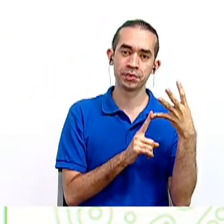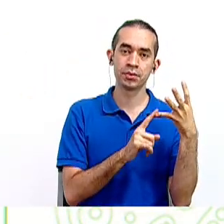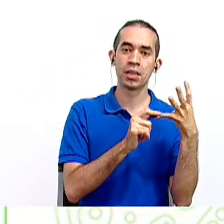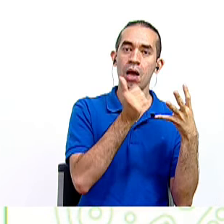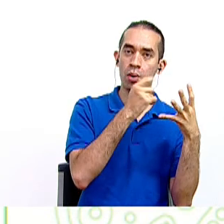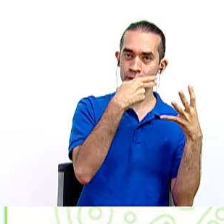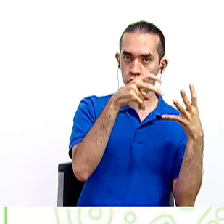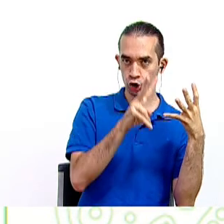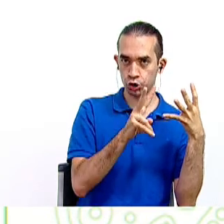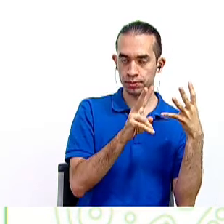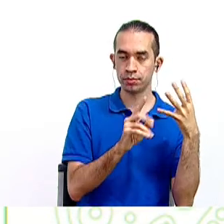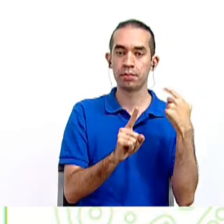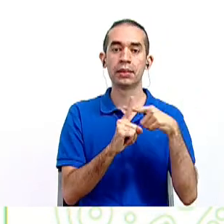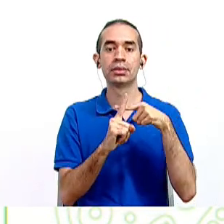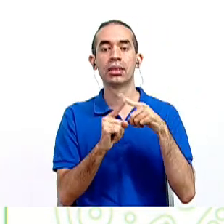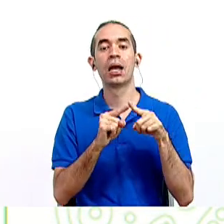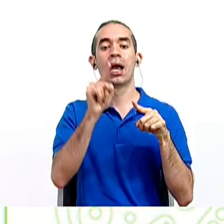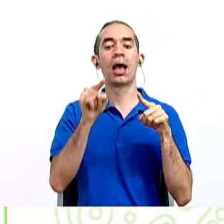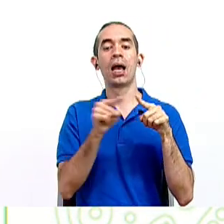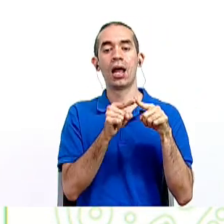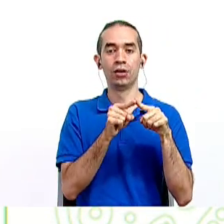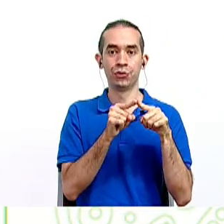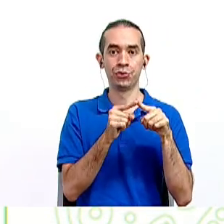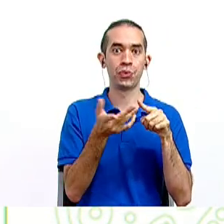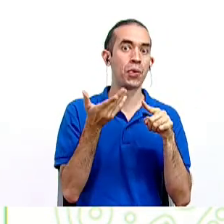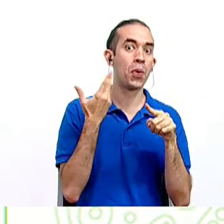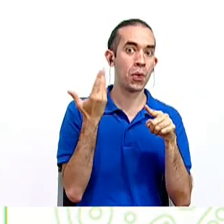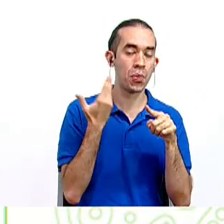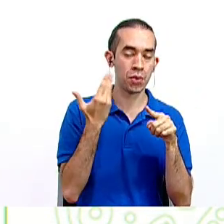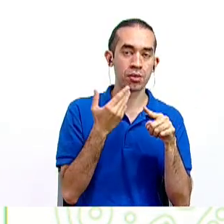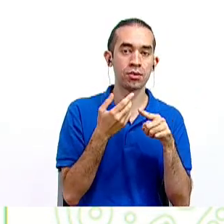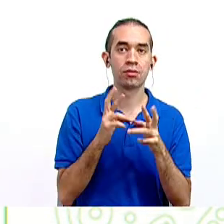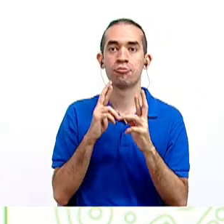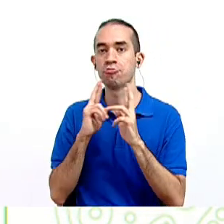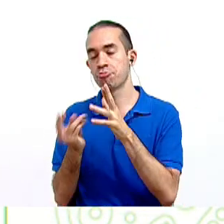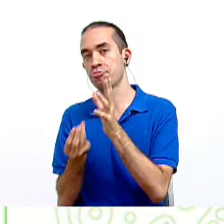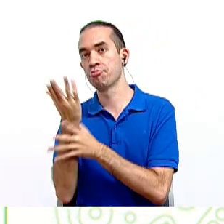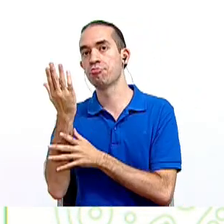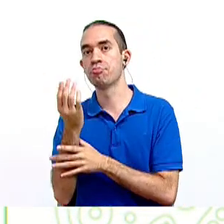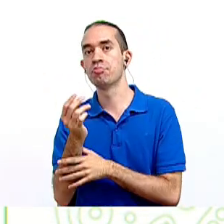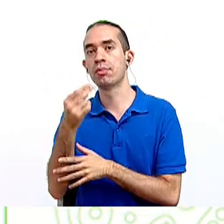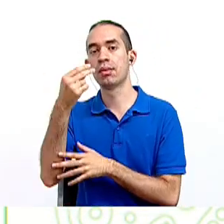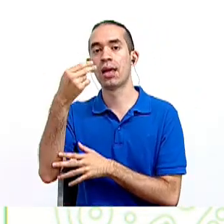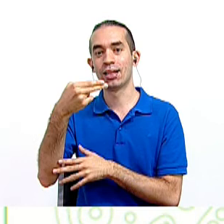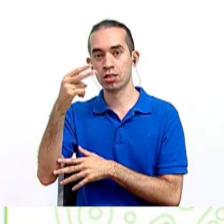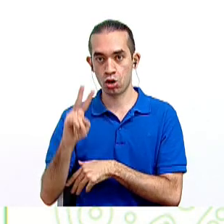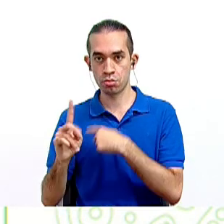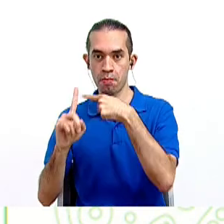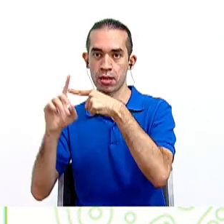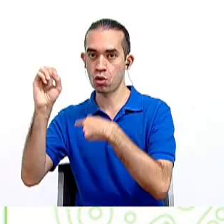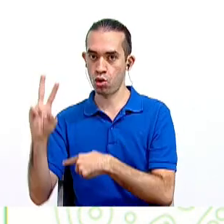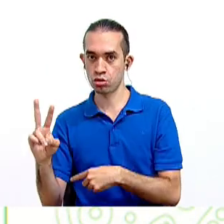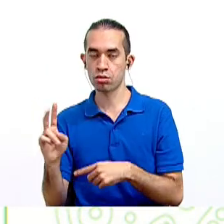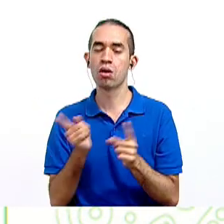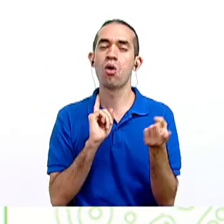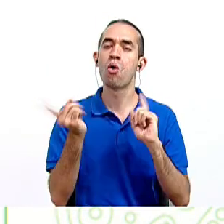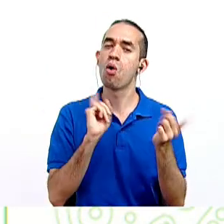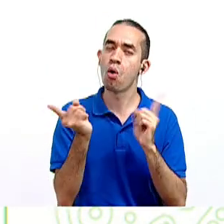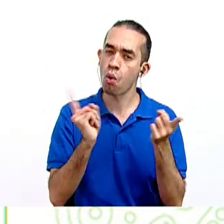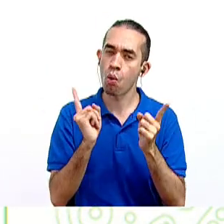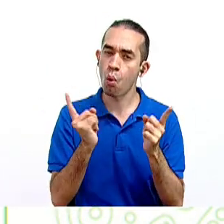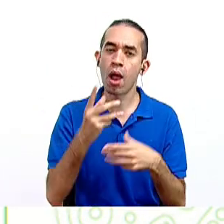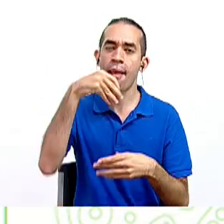agua, calor, y eso me va a dar hidrógeno y oxígeno. ¿Cuál de esas